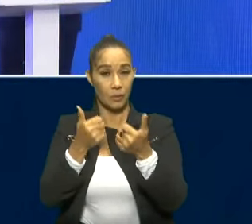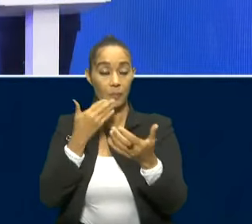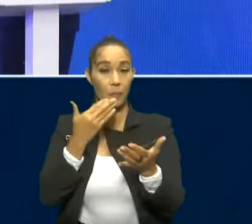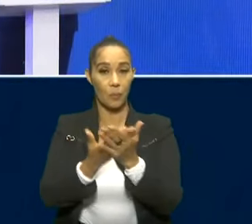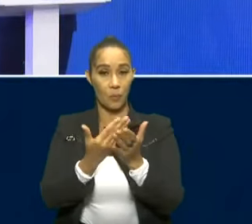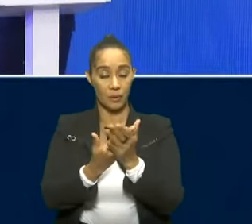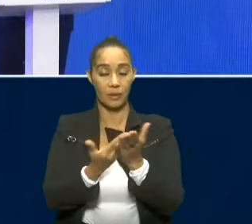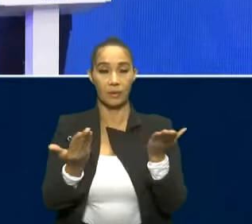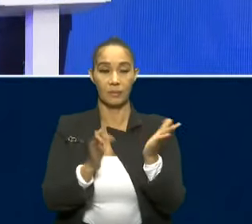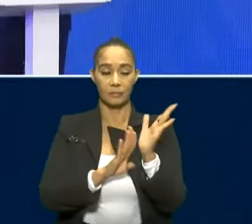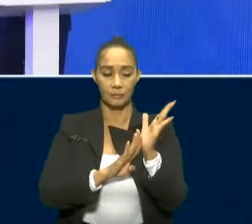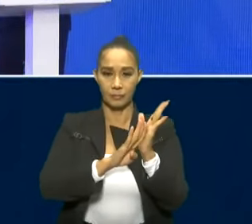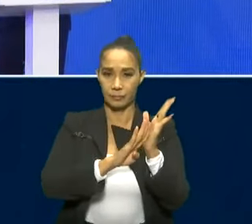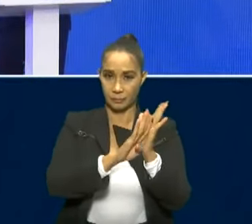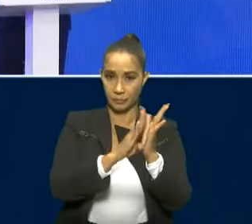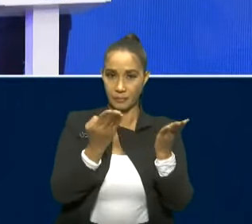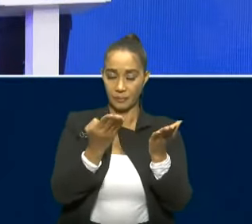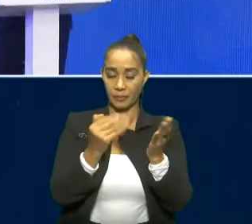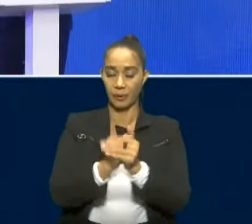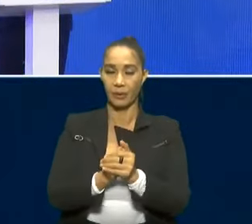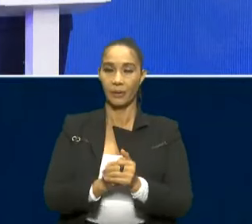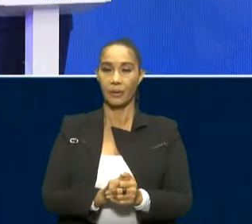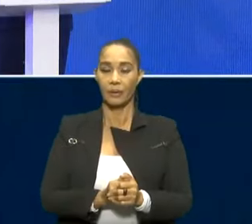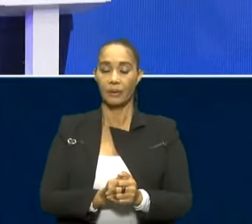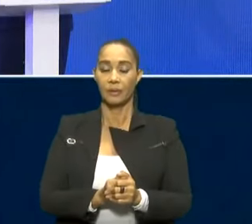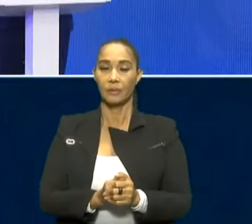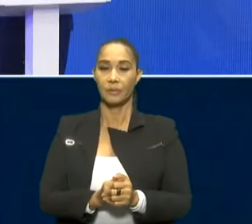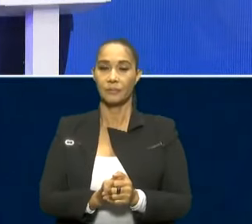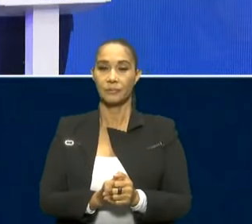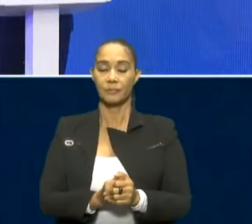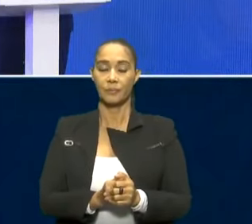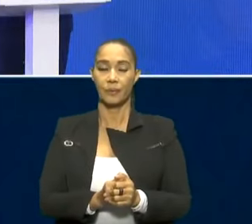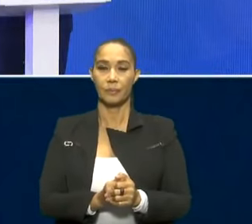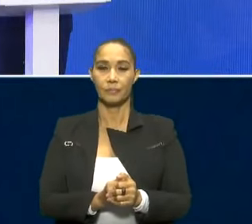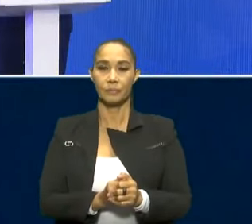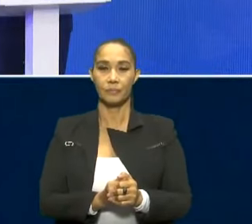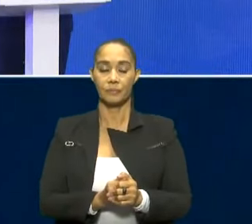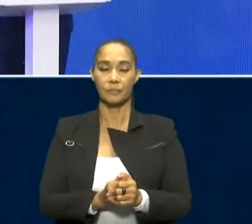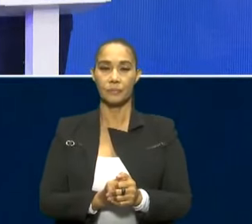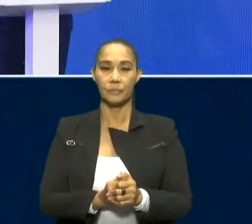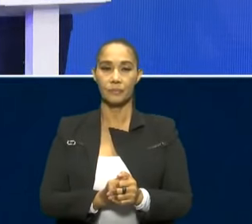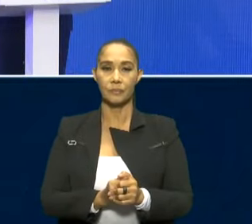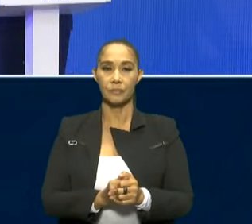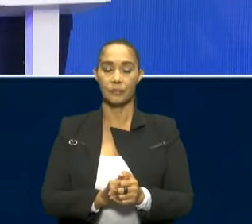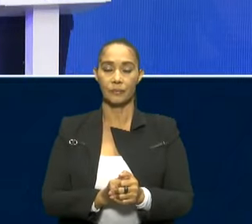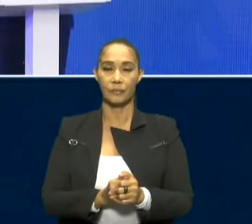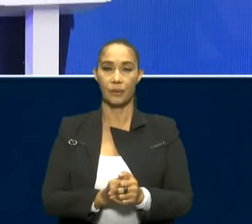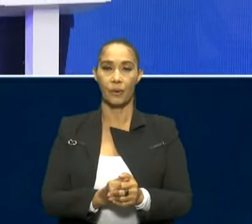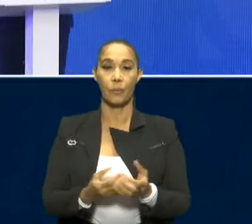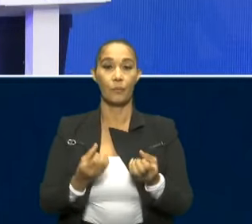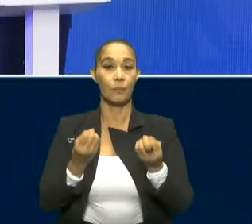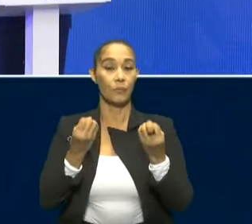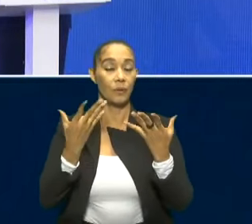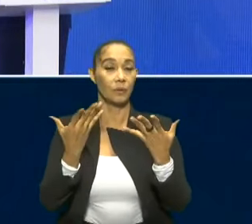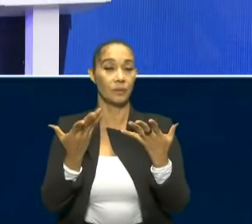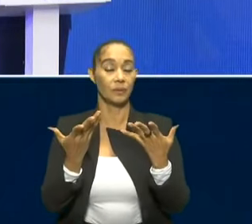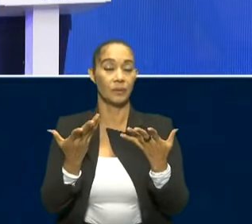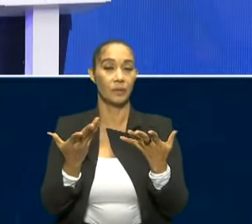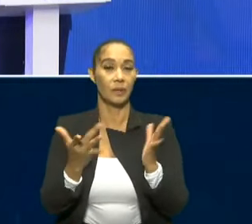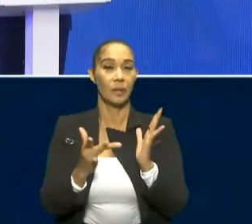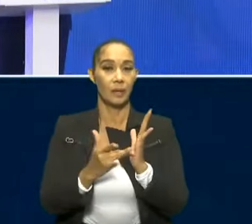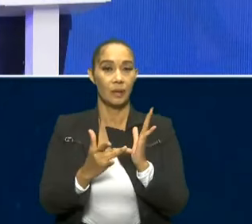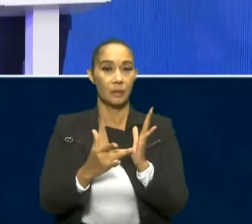de media, con bastante tecnología